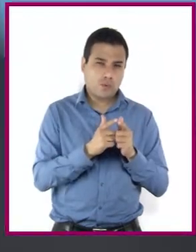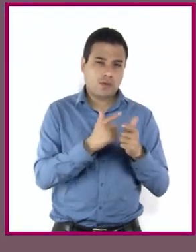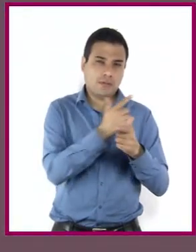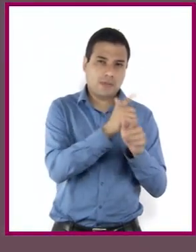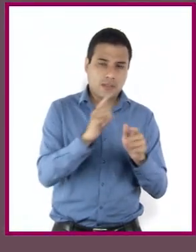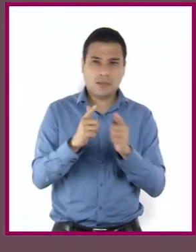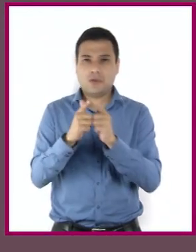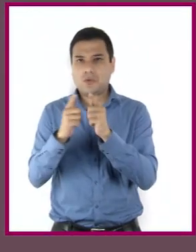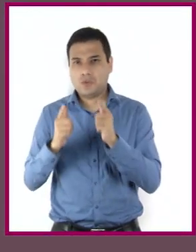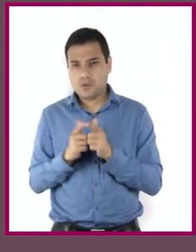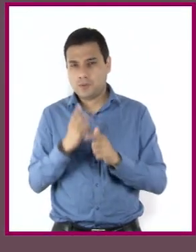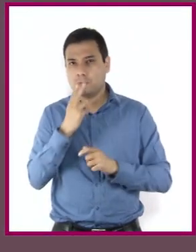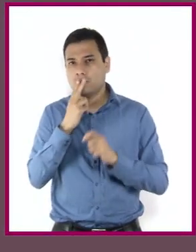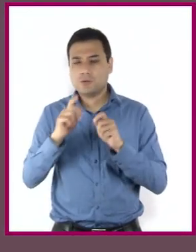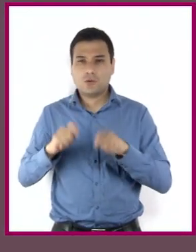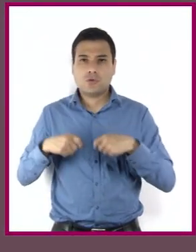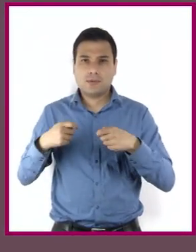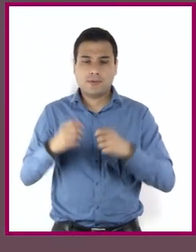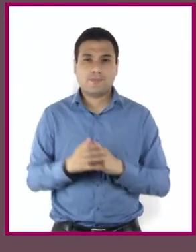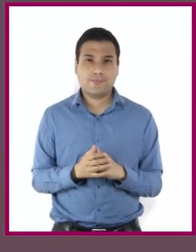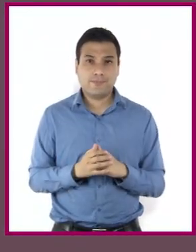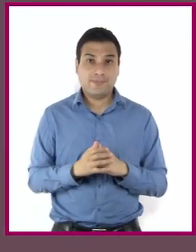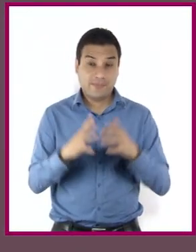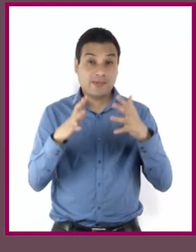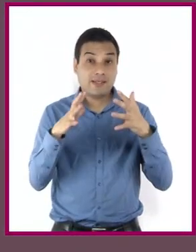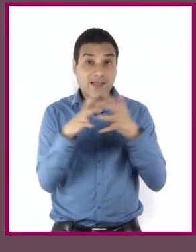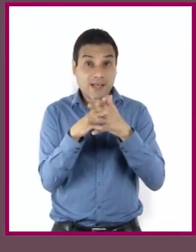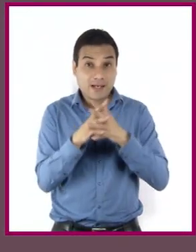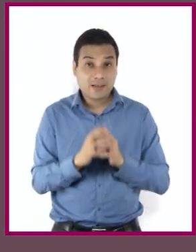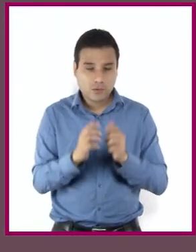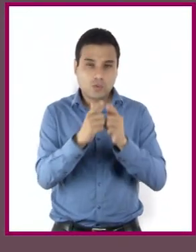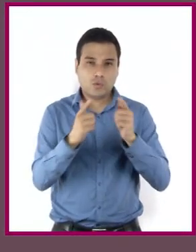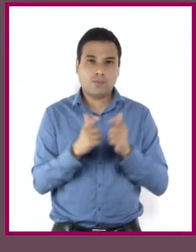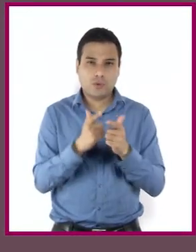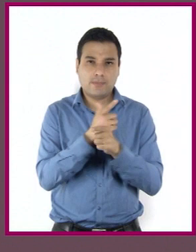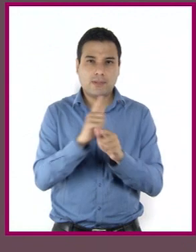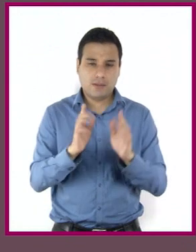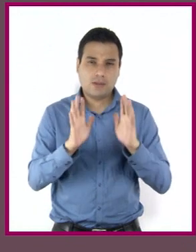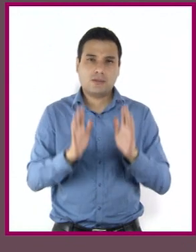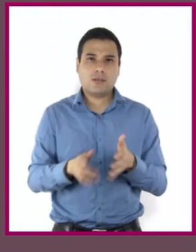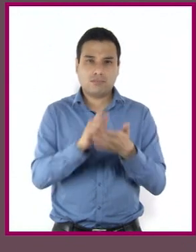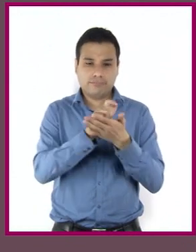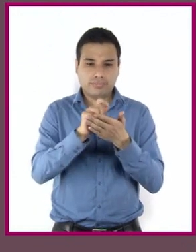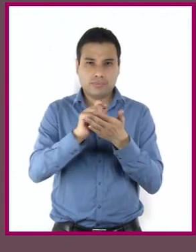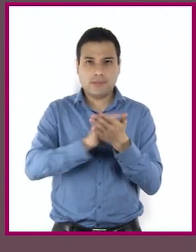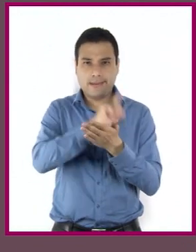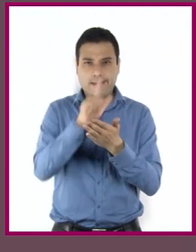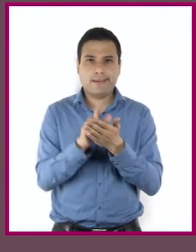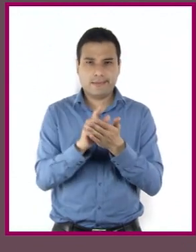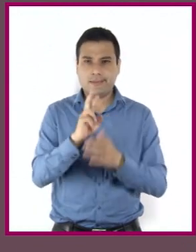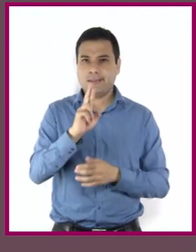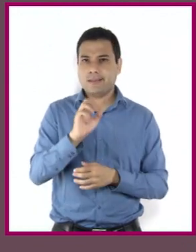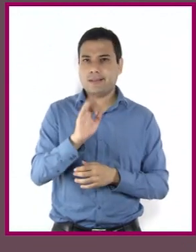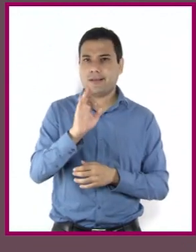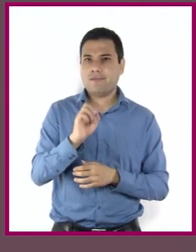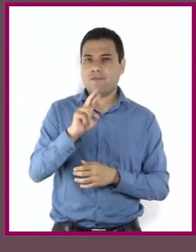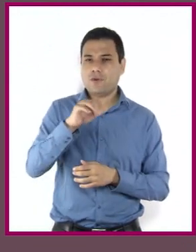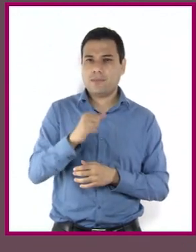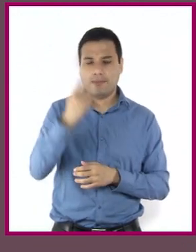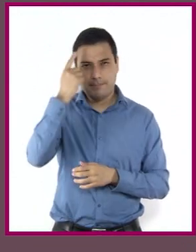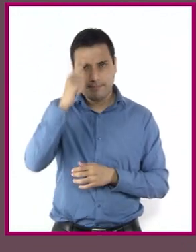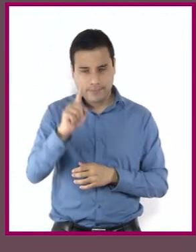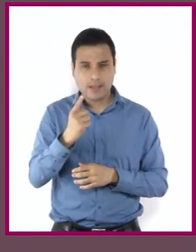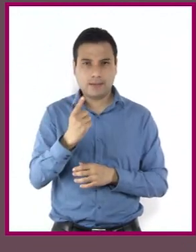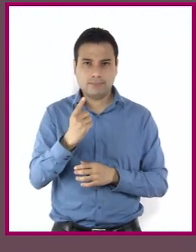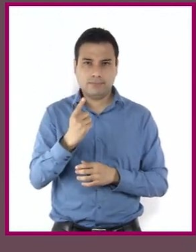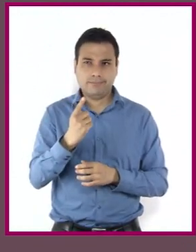conservador. Durante la guerra, los liberales publicaron las leyes de reforma para complementar la Constitución y respaldar su posición frente